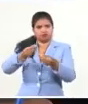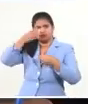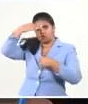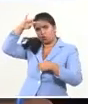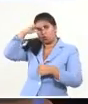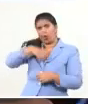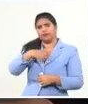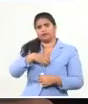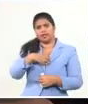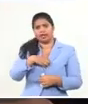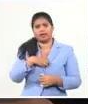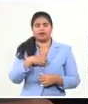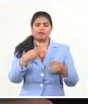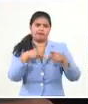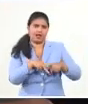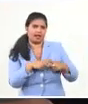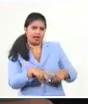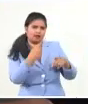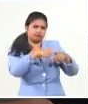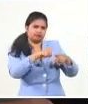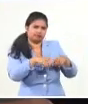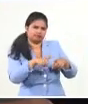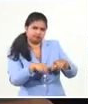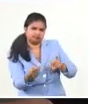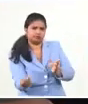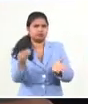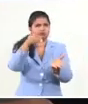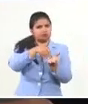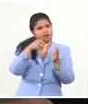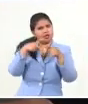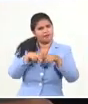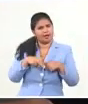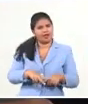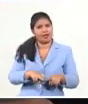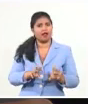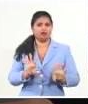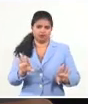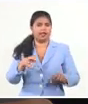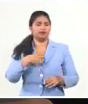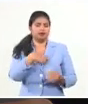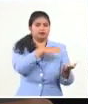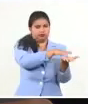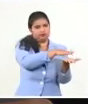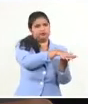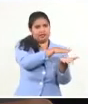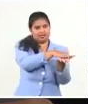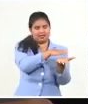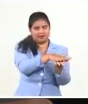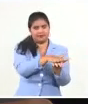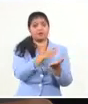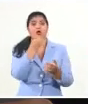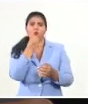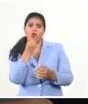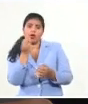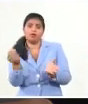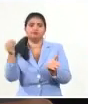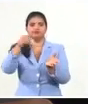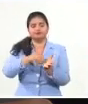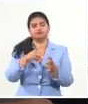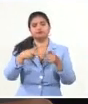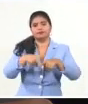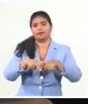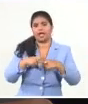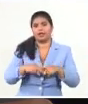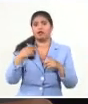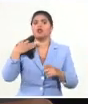componentes necesarios para los mantenimientos de grupos electrógenos, generación distribuida y de termoeléctrica, que nos va a permitir avanzar en la recuperación